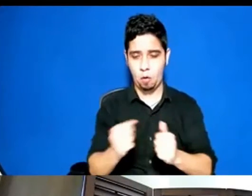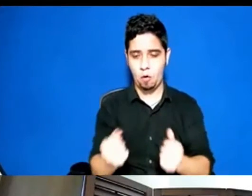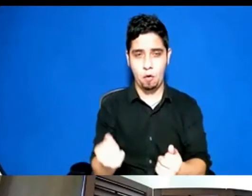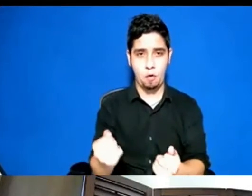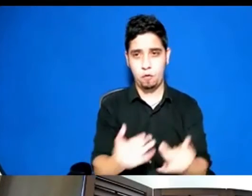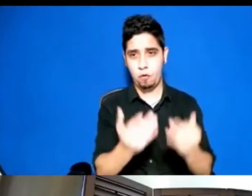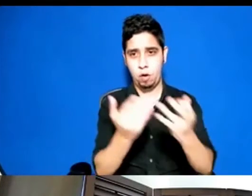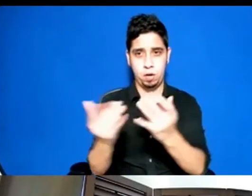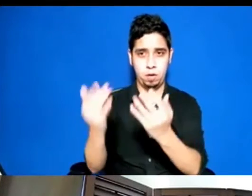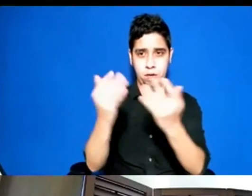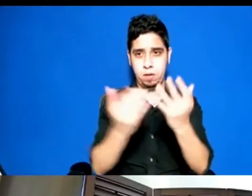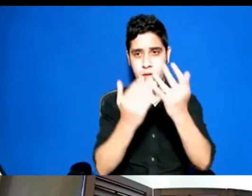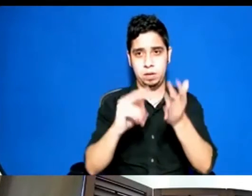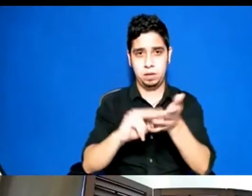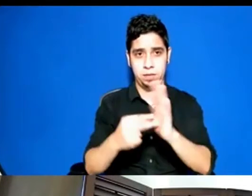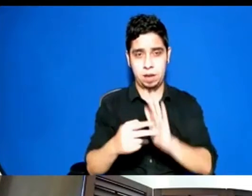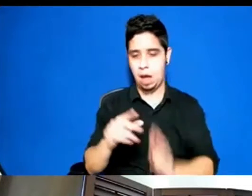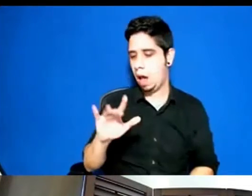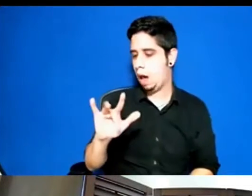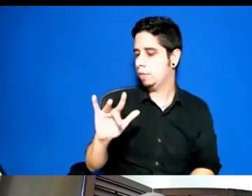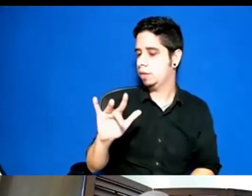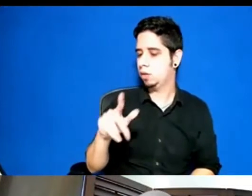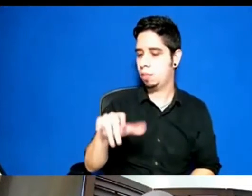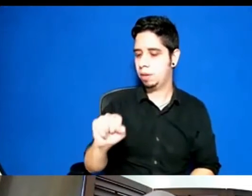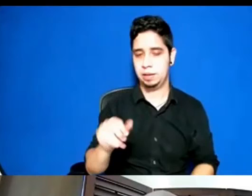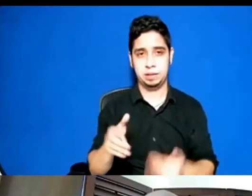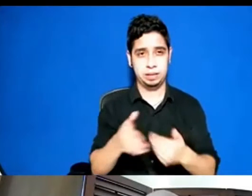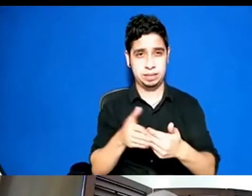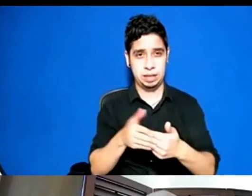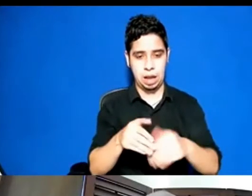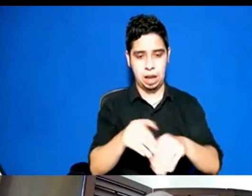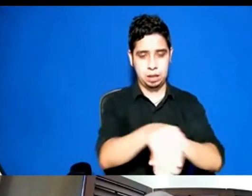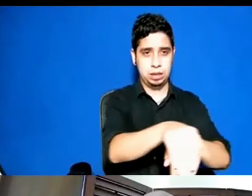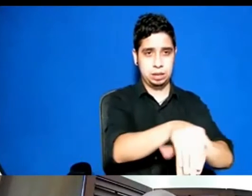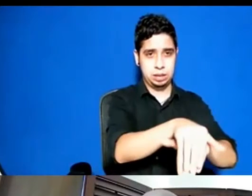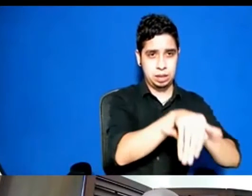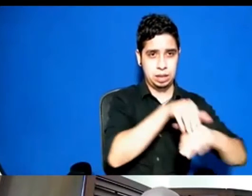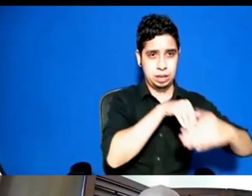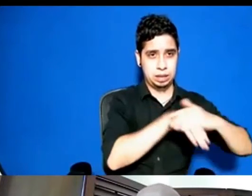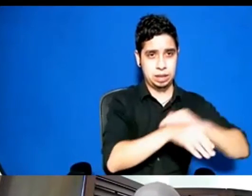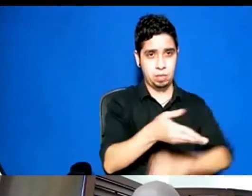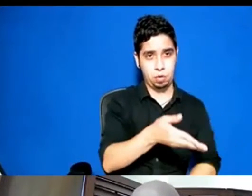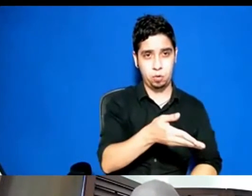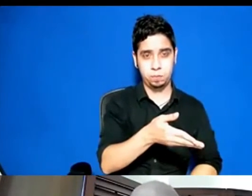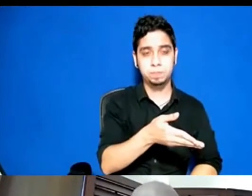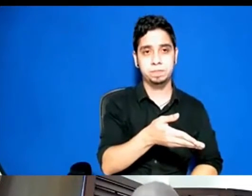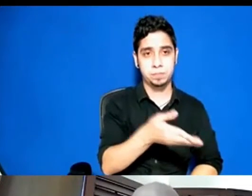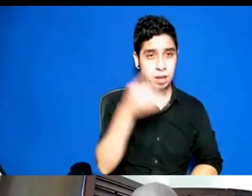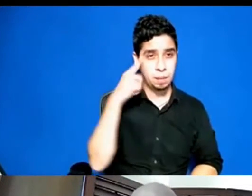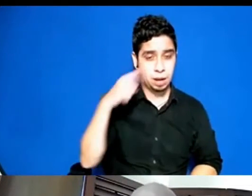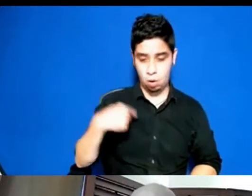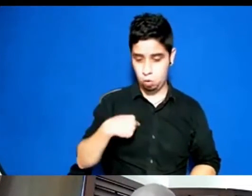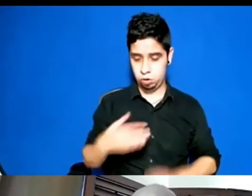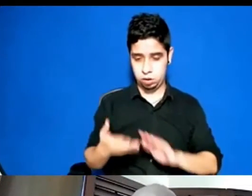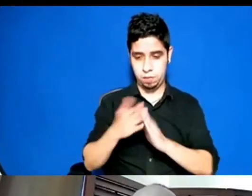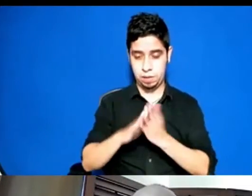25 pies nos ha entrado una tinglar. ¡Y a rayos! ¿Ve? Para ser voluntario